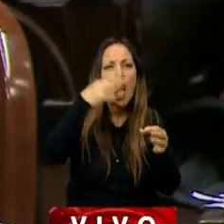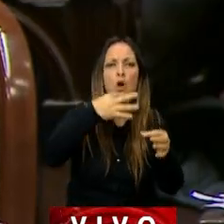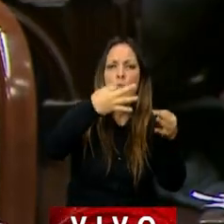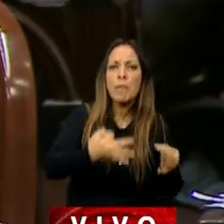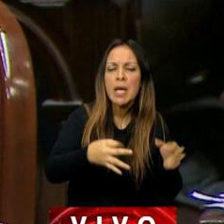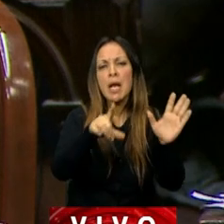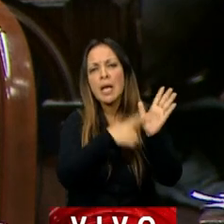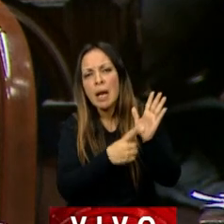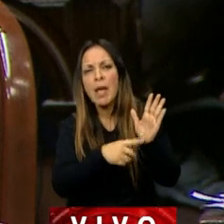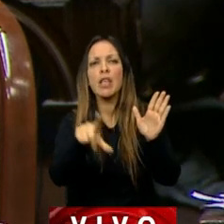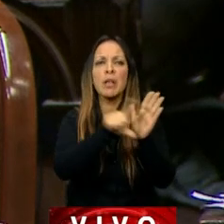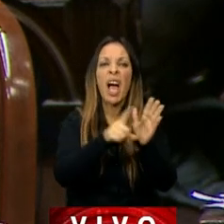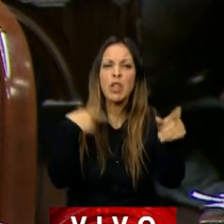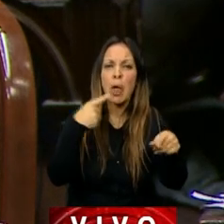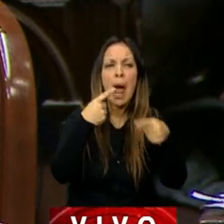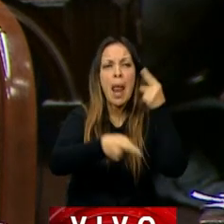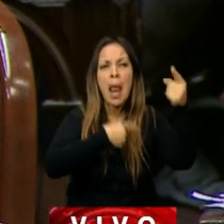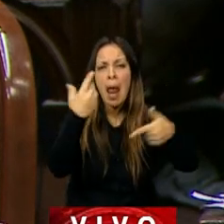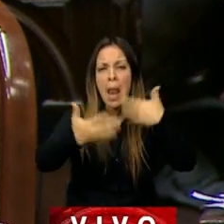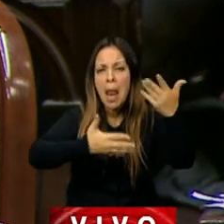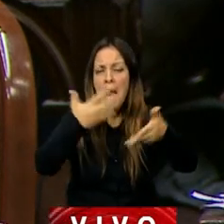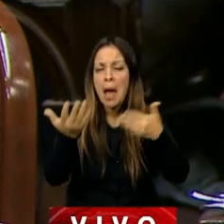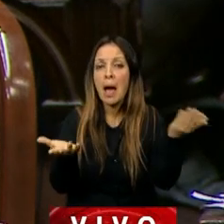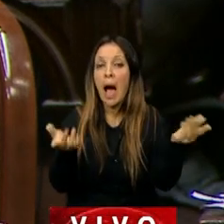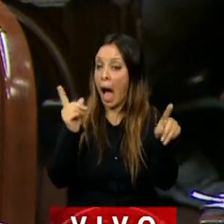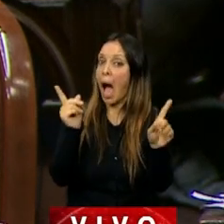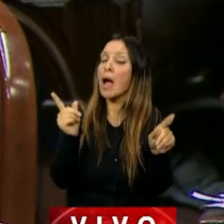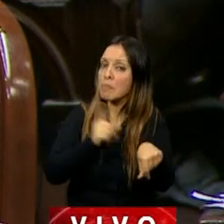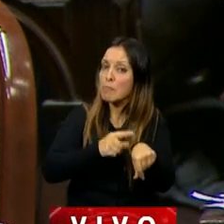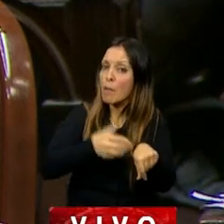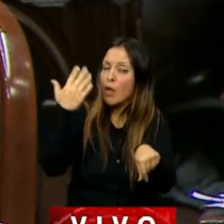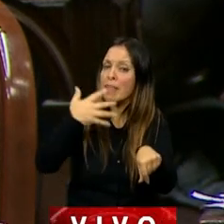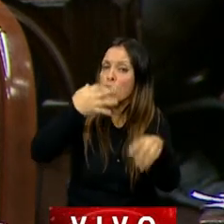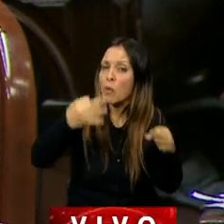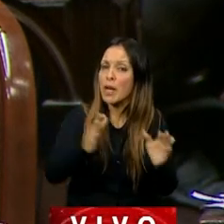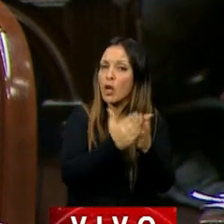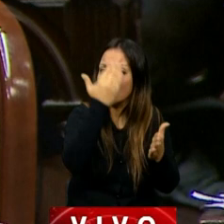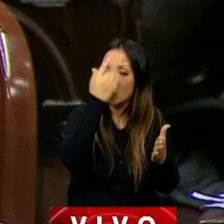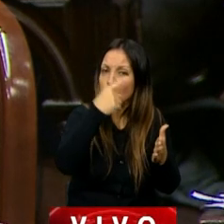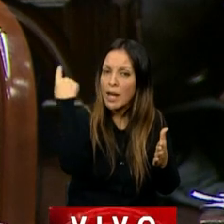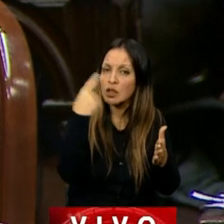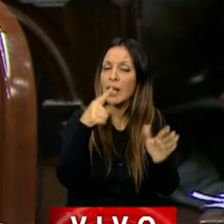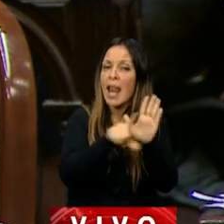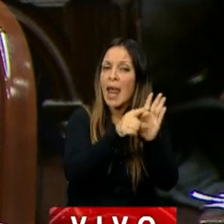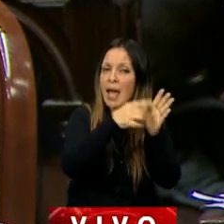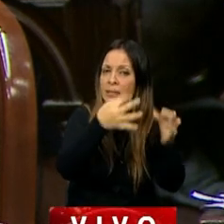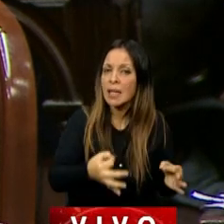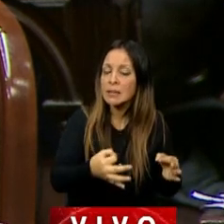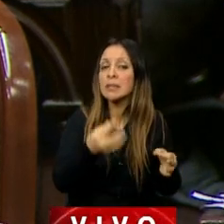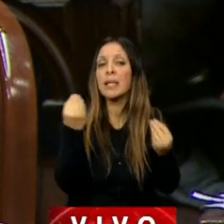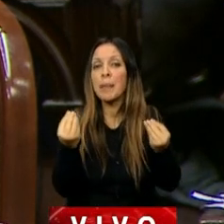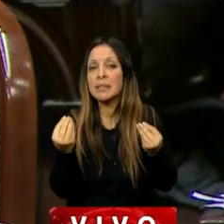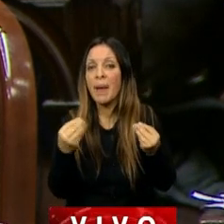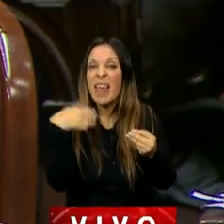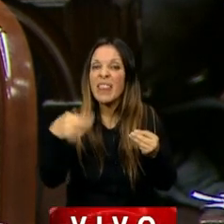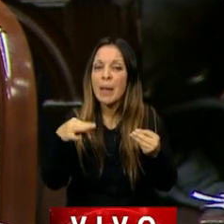reglamentaristas y nos revoleaban por la cabeza el reglamento, pero cuando tenía que cumplir la Constitución Nacional y las leyes y pasar